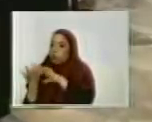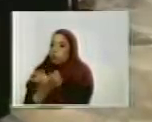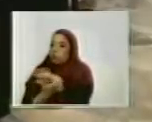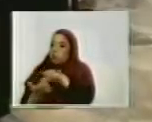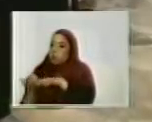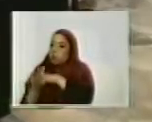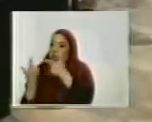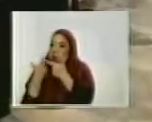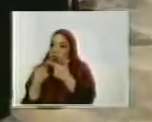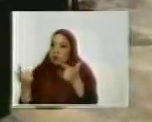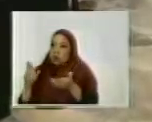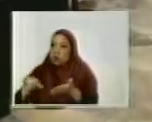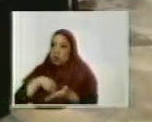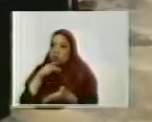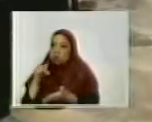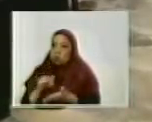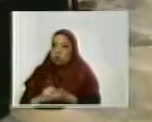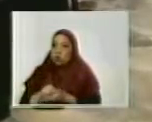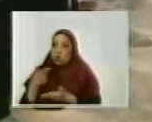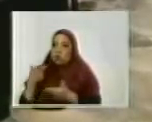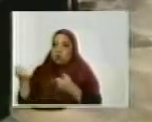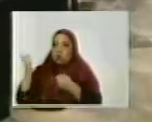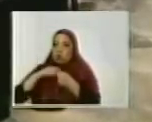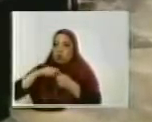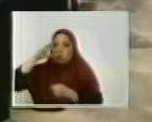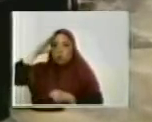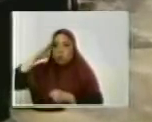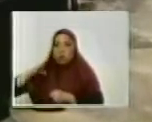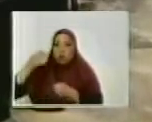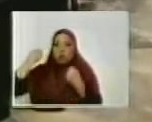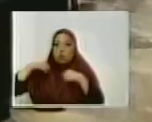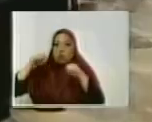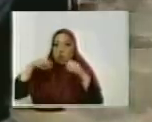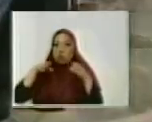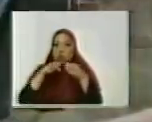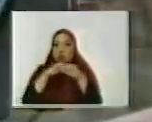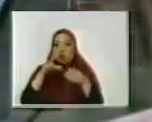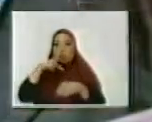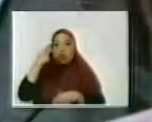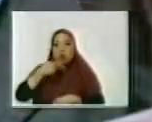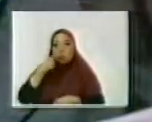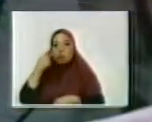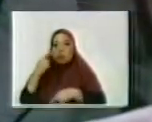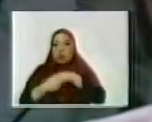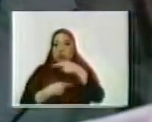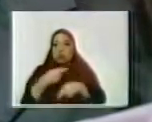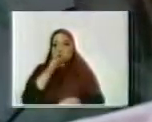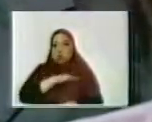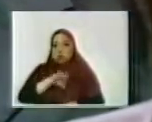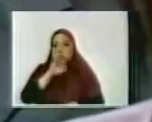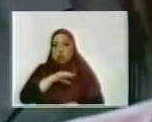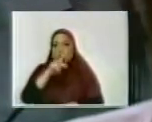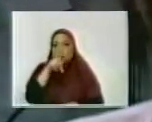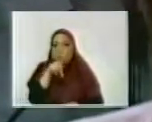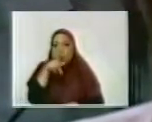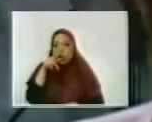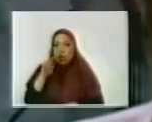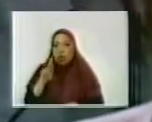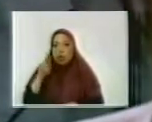Liberación Nacional, así como su ingreso y militancia activa en el Partido de la Revolución Venezolana, PRV.